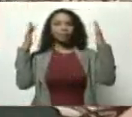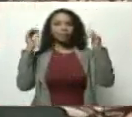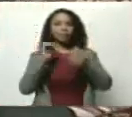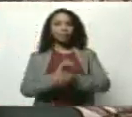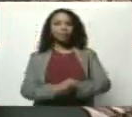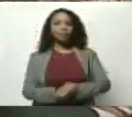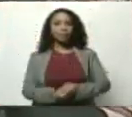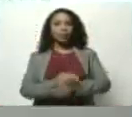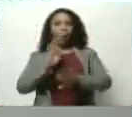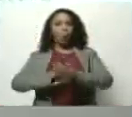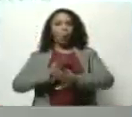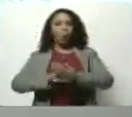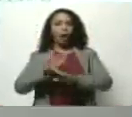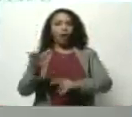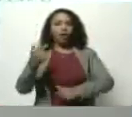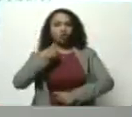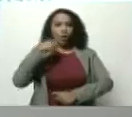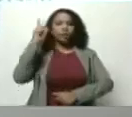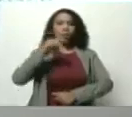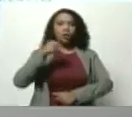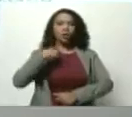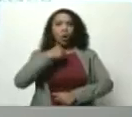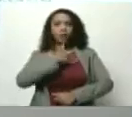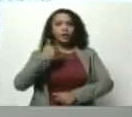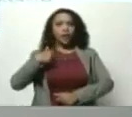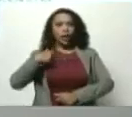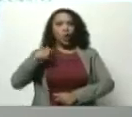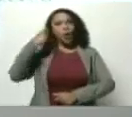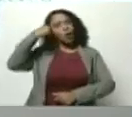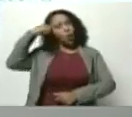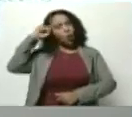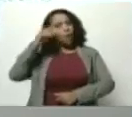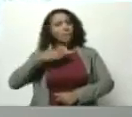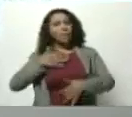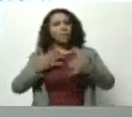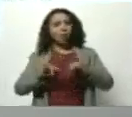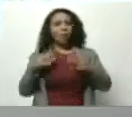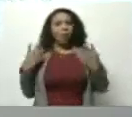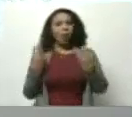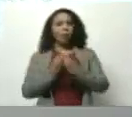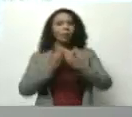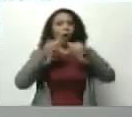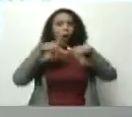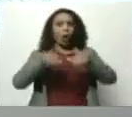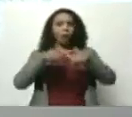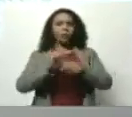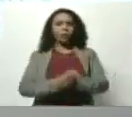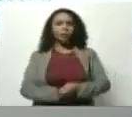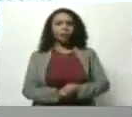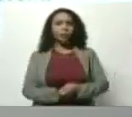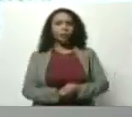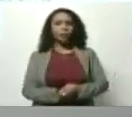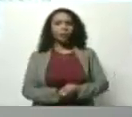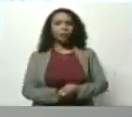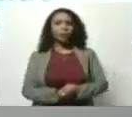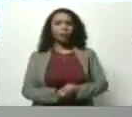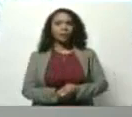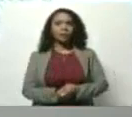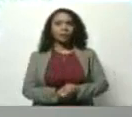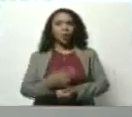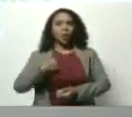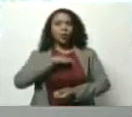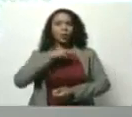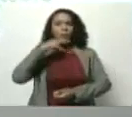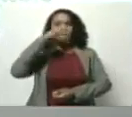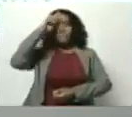yo también quiero ser recordado por mis hijos que me acompañan el día de hoy pues un surgió nuestro